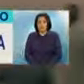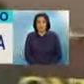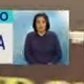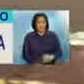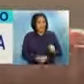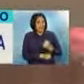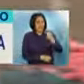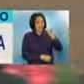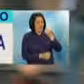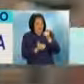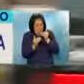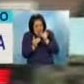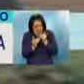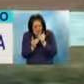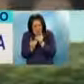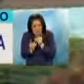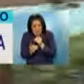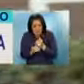Ganó por poco.